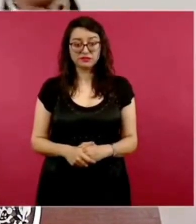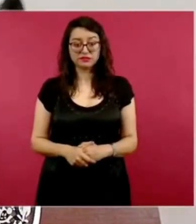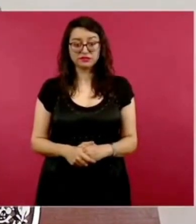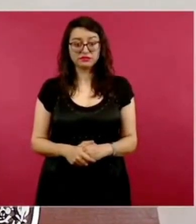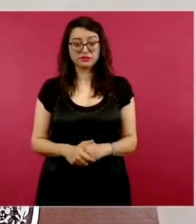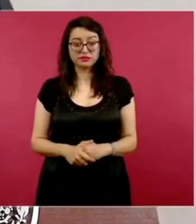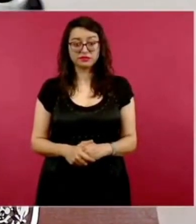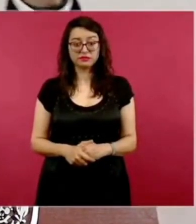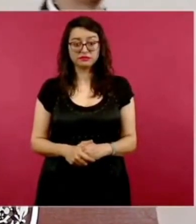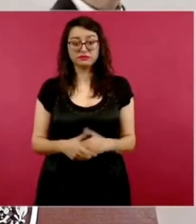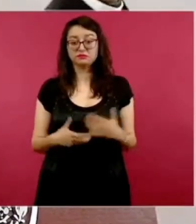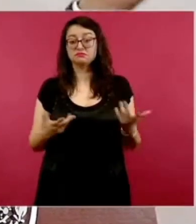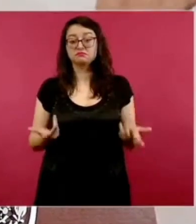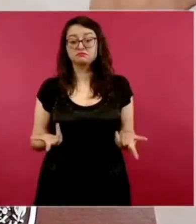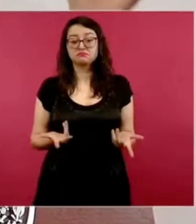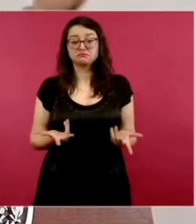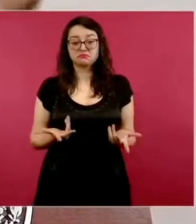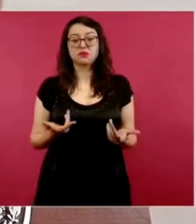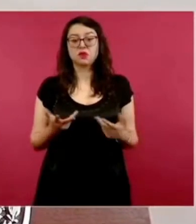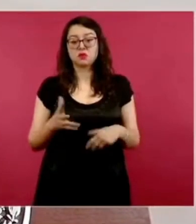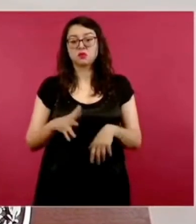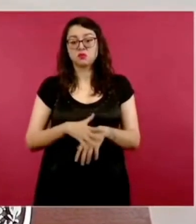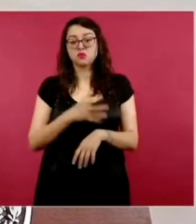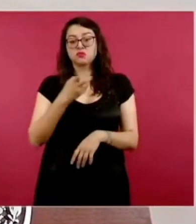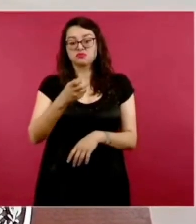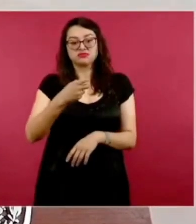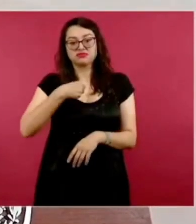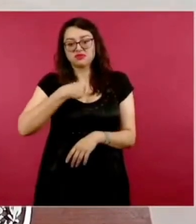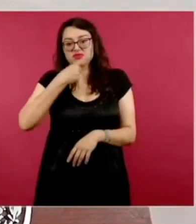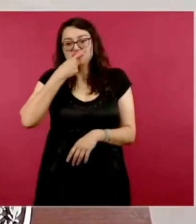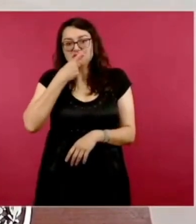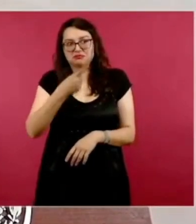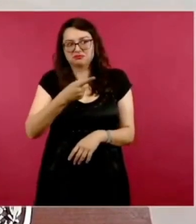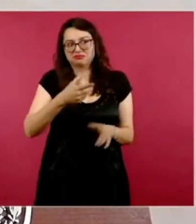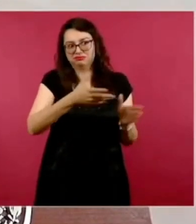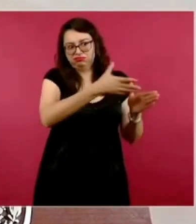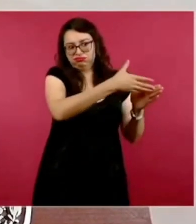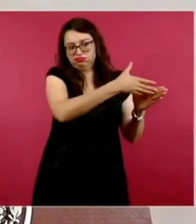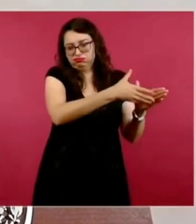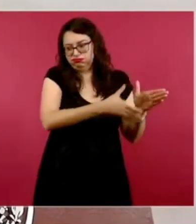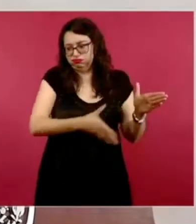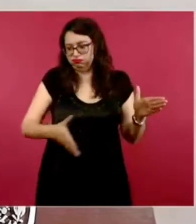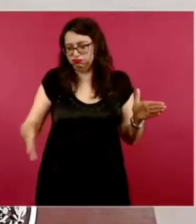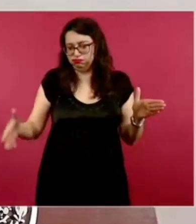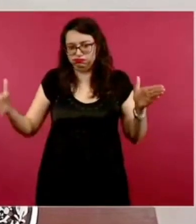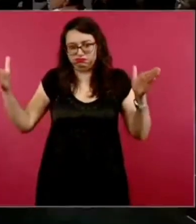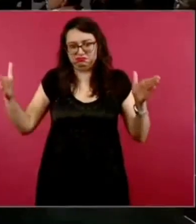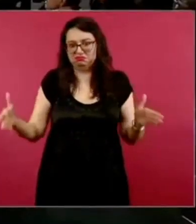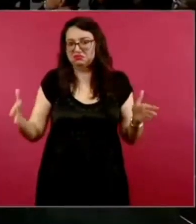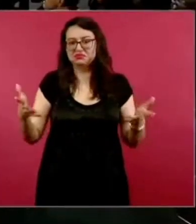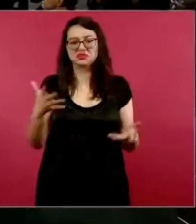en la historia, pues por eso hablamos de cuándo no, si hubieron después